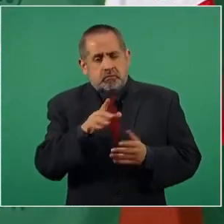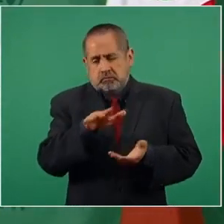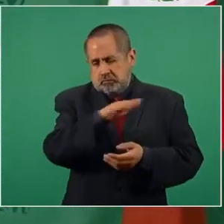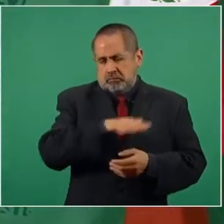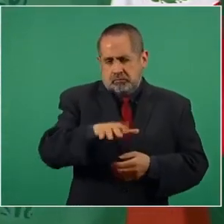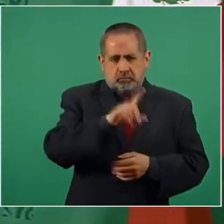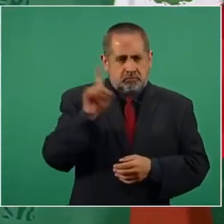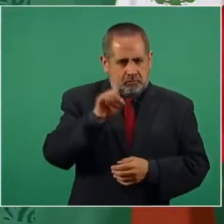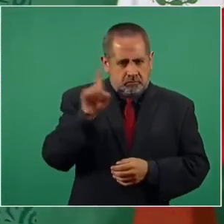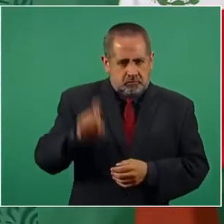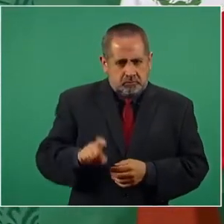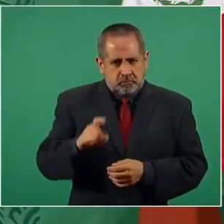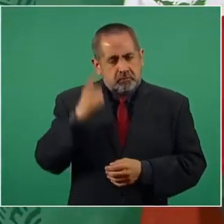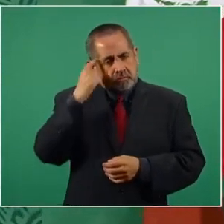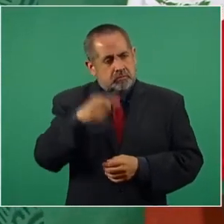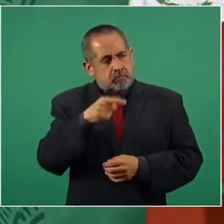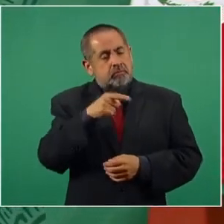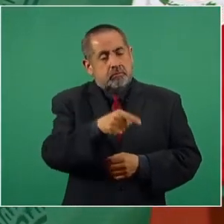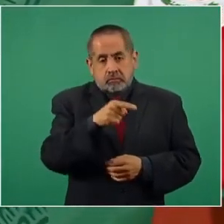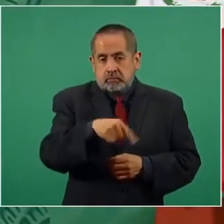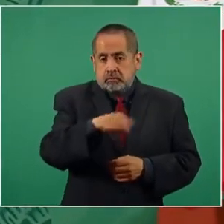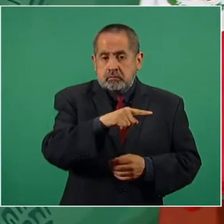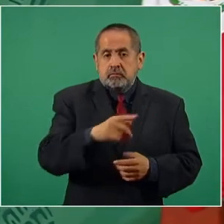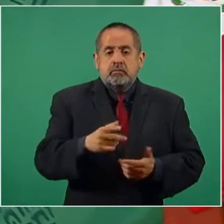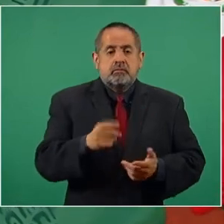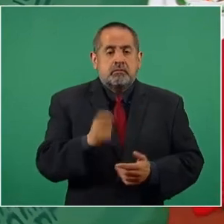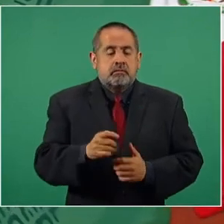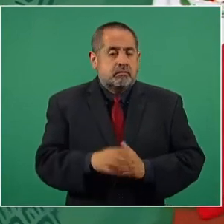Texas para que